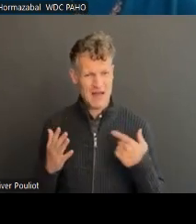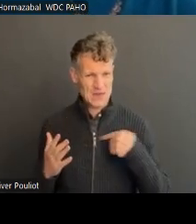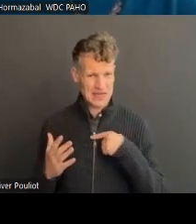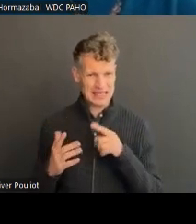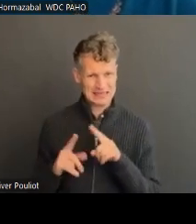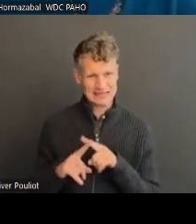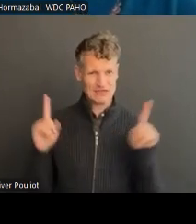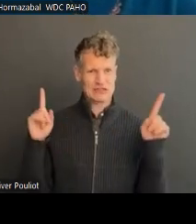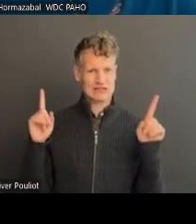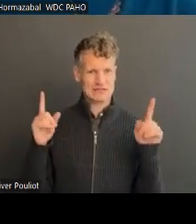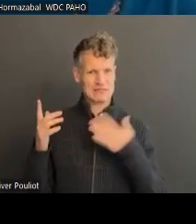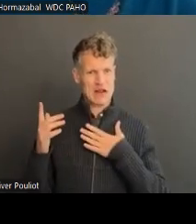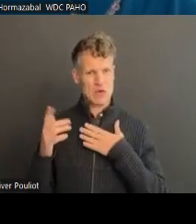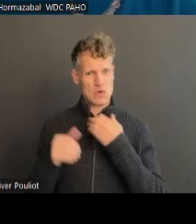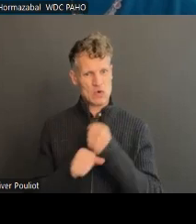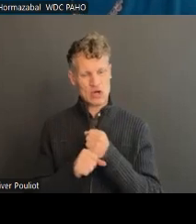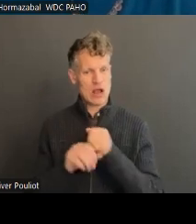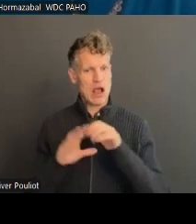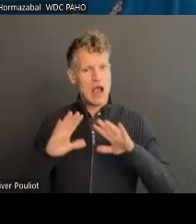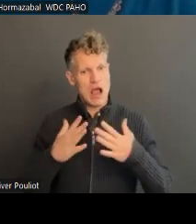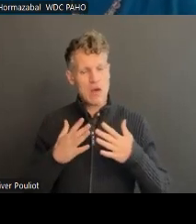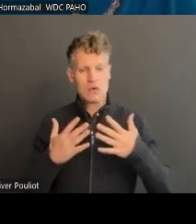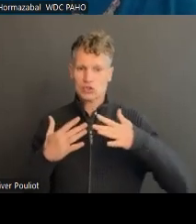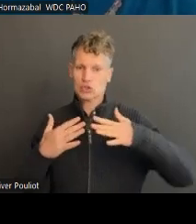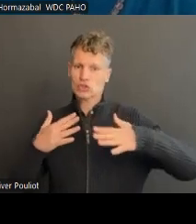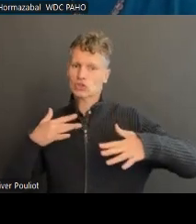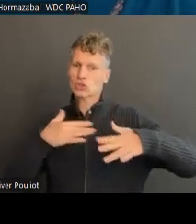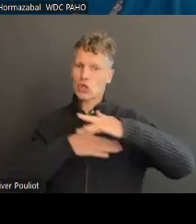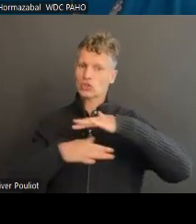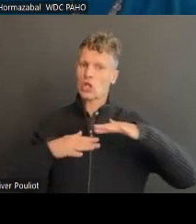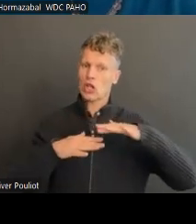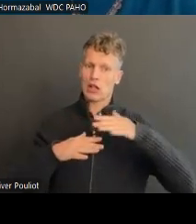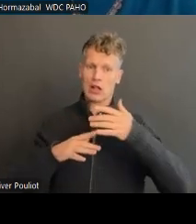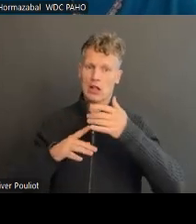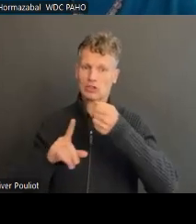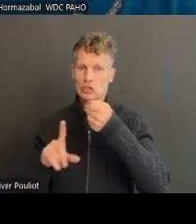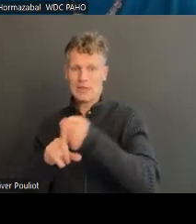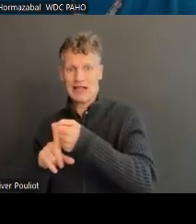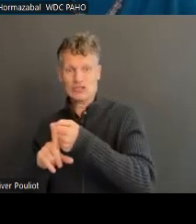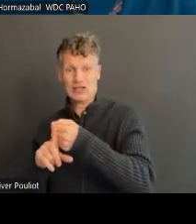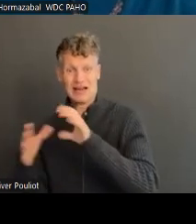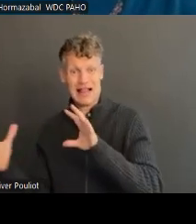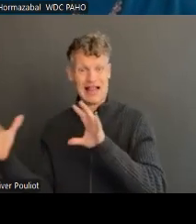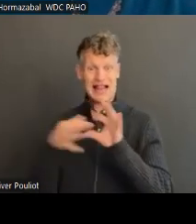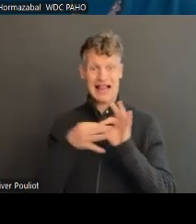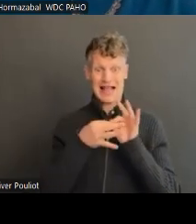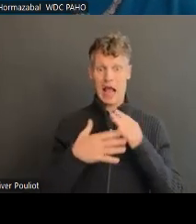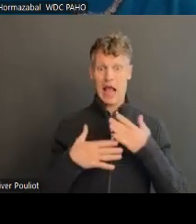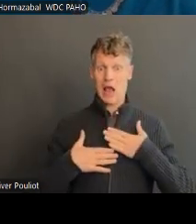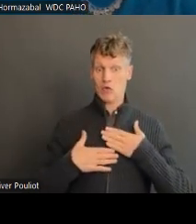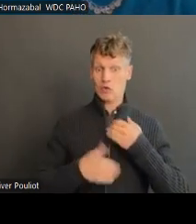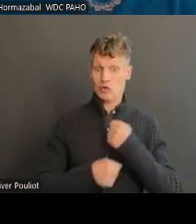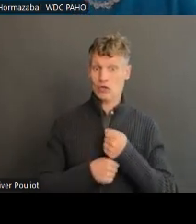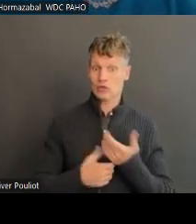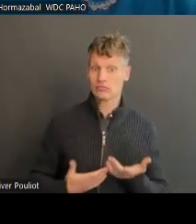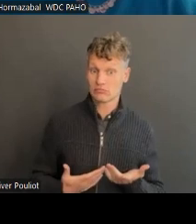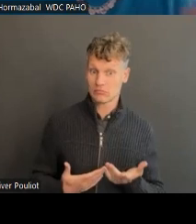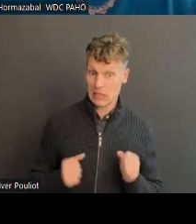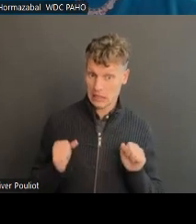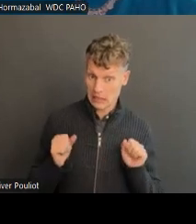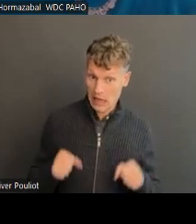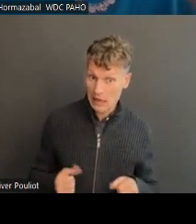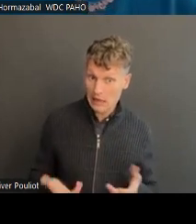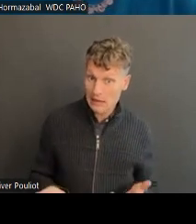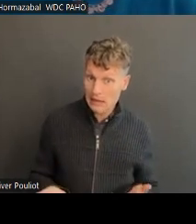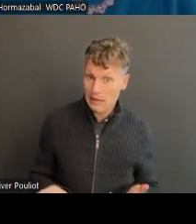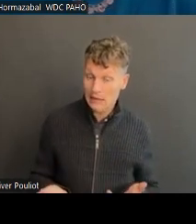quehacer de nuestro trabajo? ¿Es posible hacerlo desde los programas de manera integrada y desde el territorio? Y en